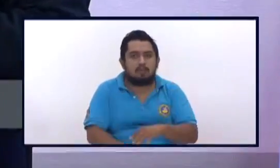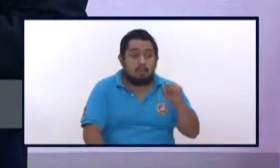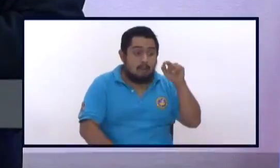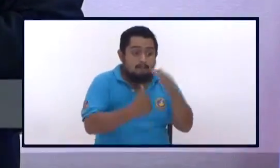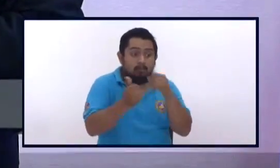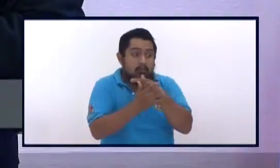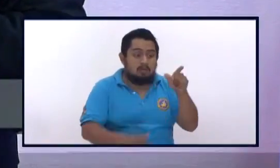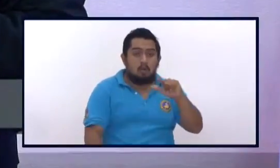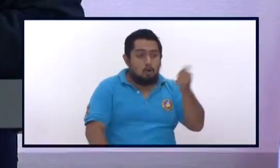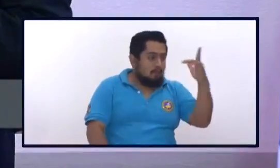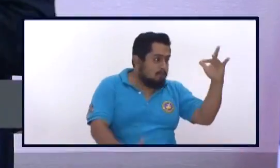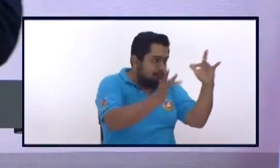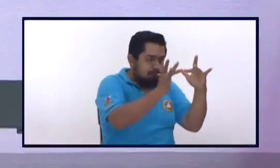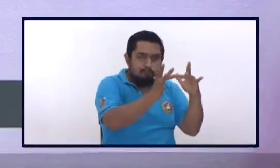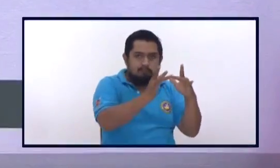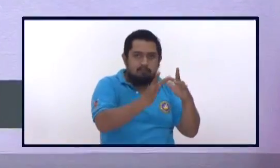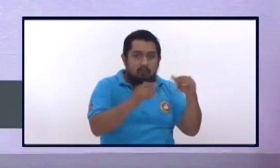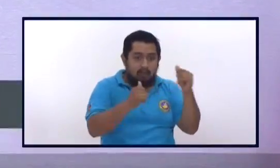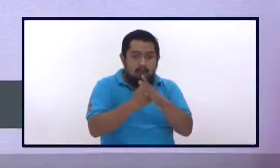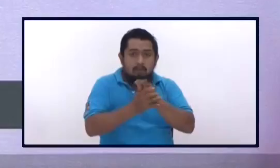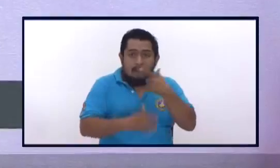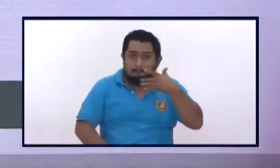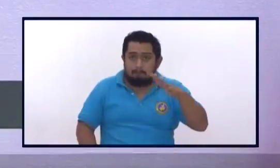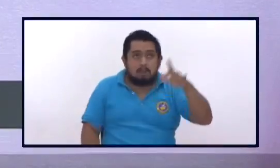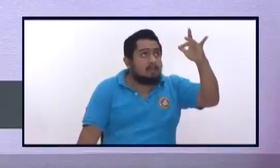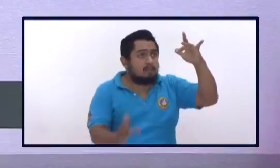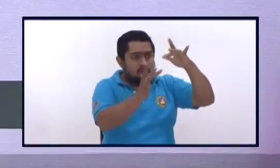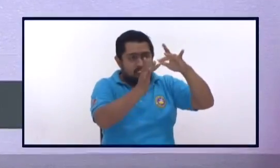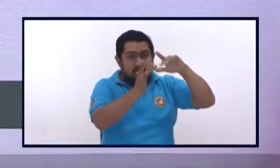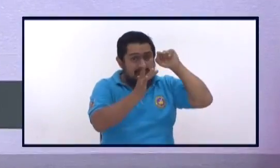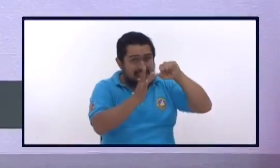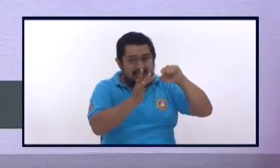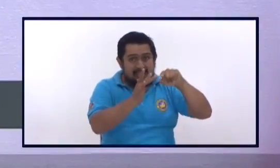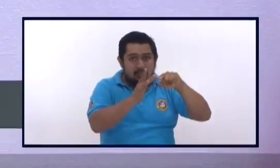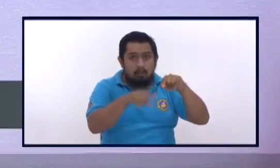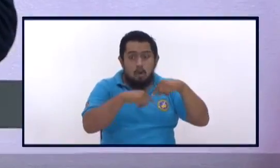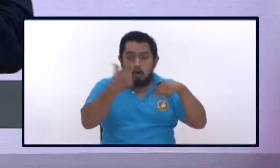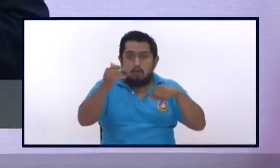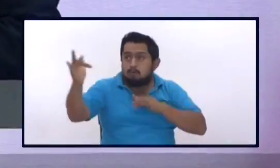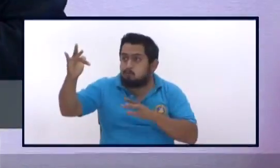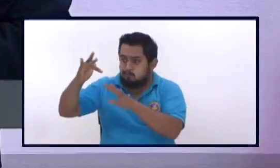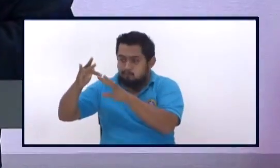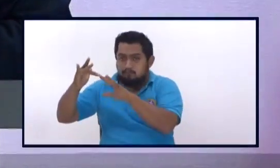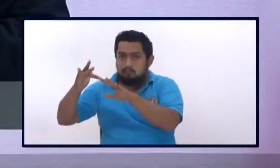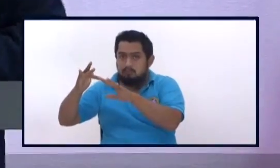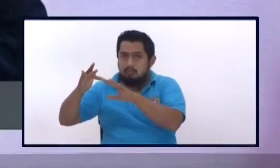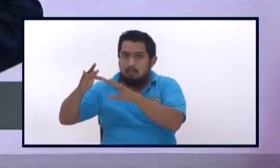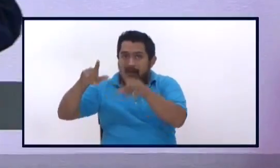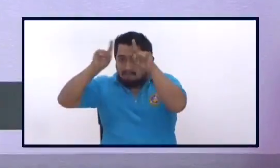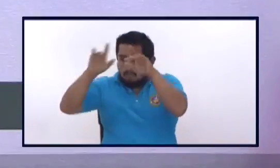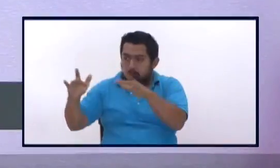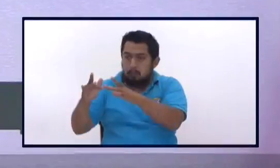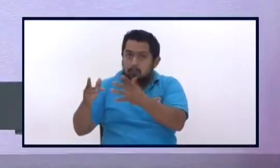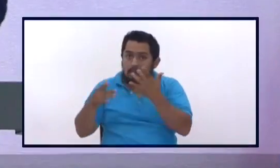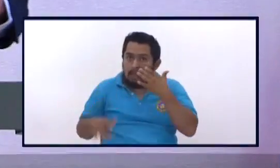peligro el peligro no está fuera del alcance de dios además de pueda que te conectes a otra red ahí está el